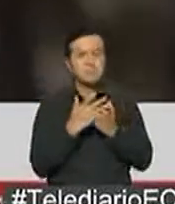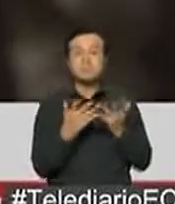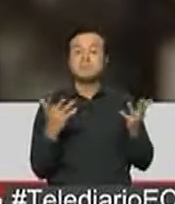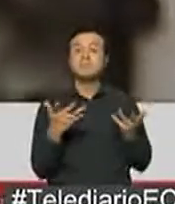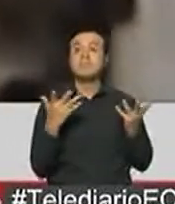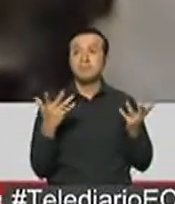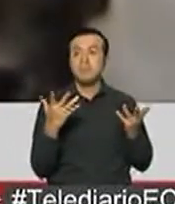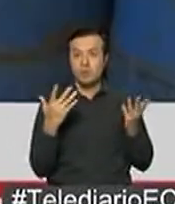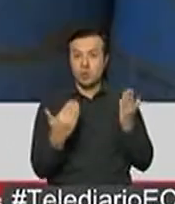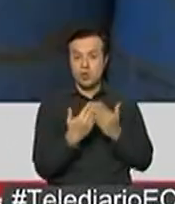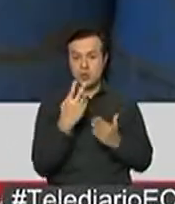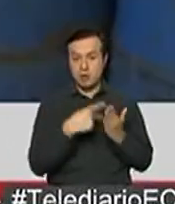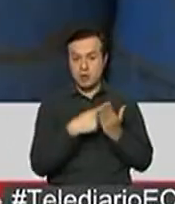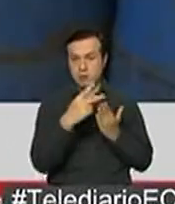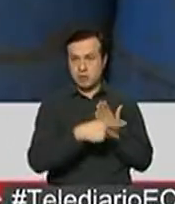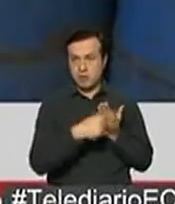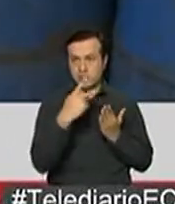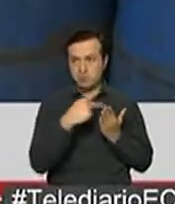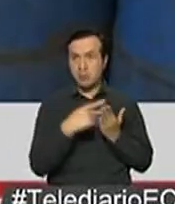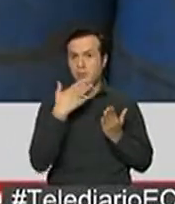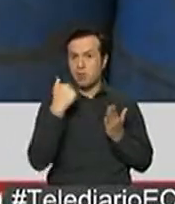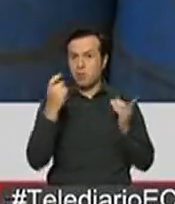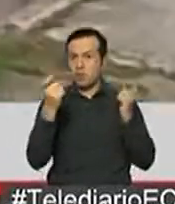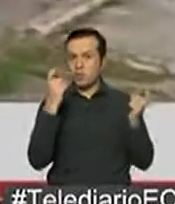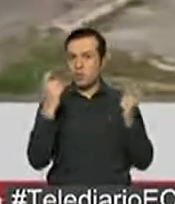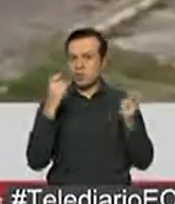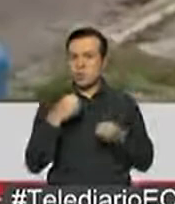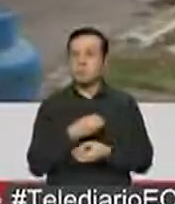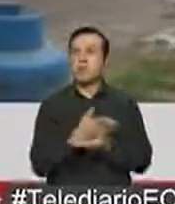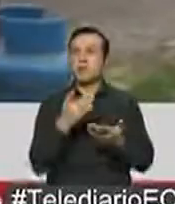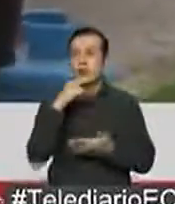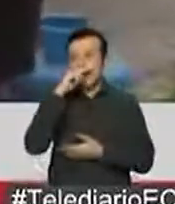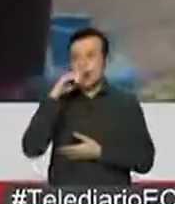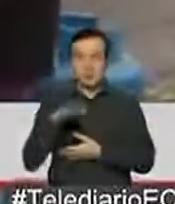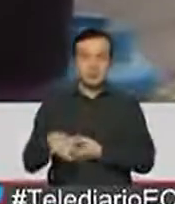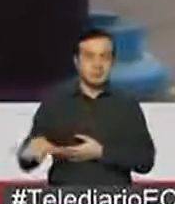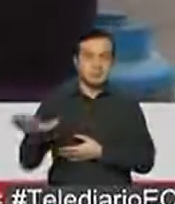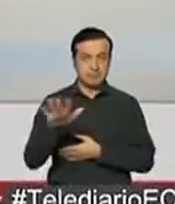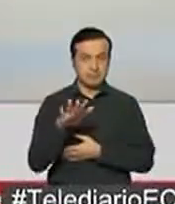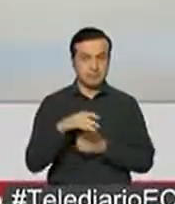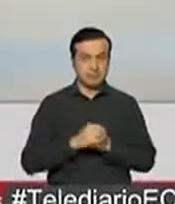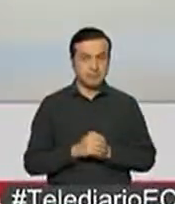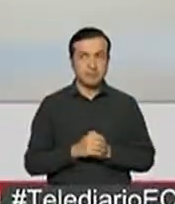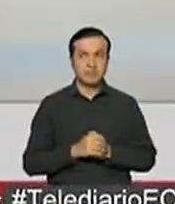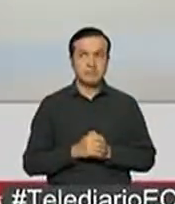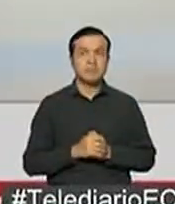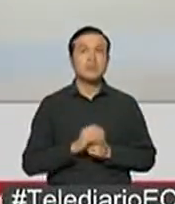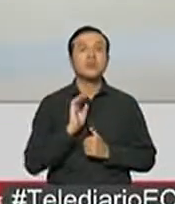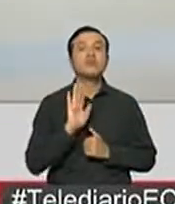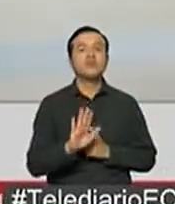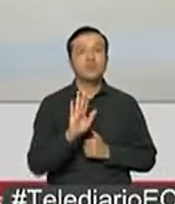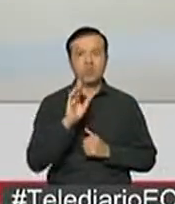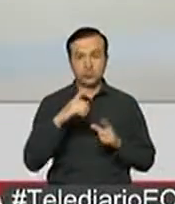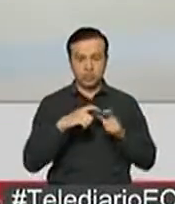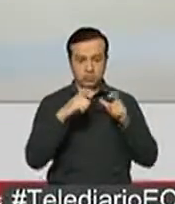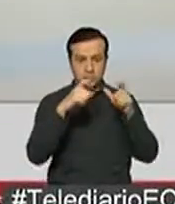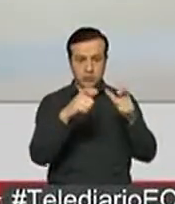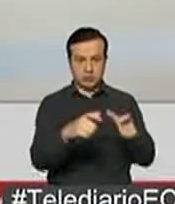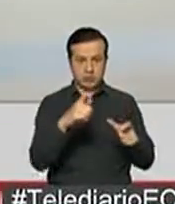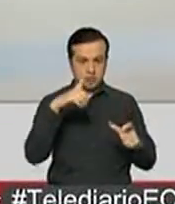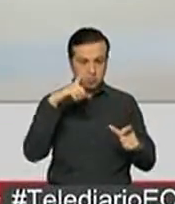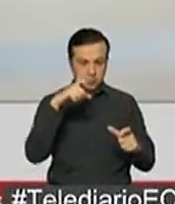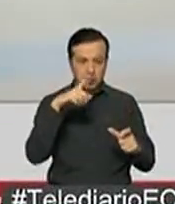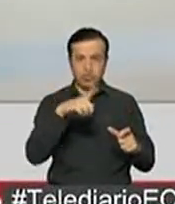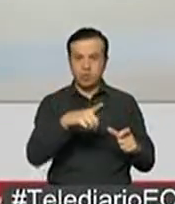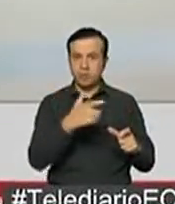implementación de un aplicativo móvil para tener un mejor control de la distribución del gas de uso doméstico ellos solamente están otorgando y se escanea la